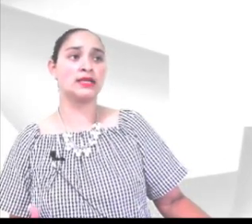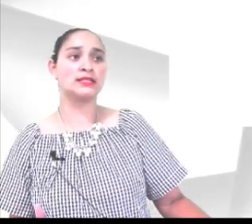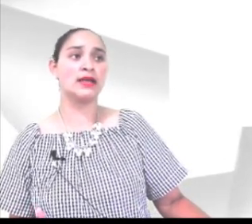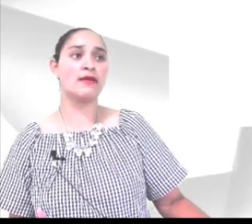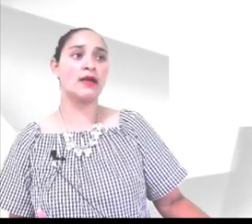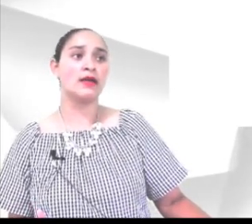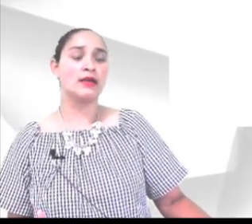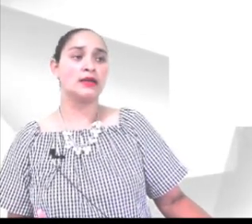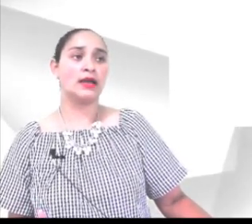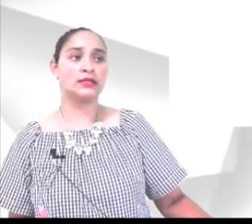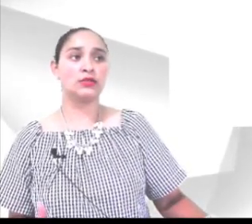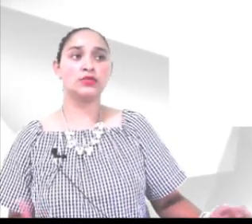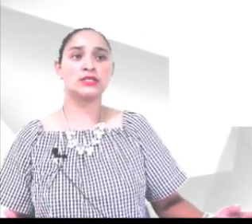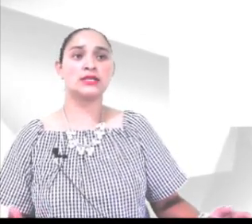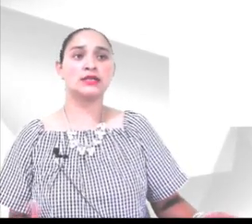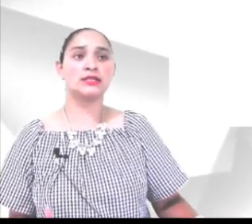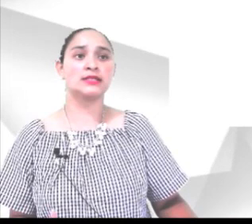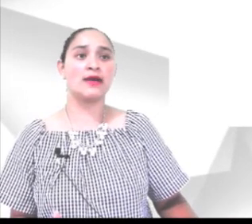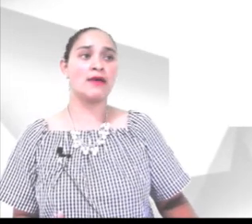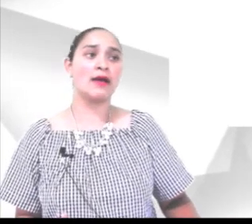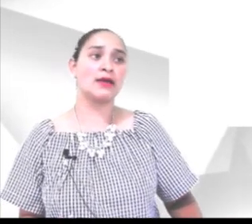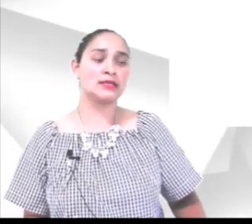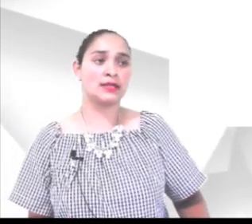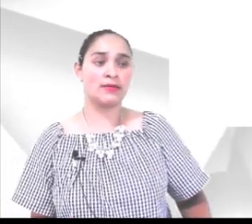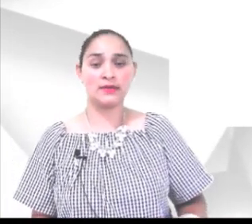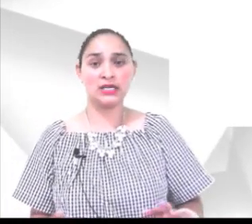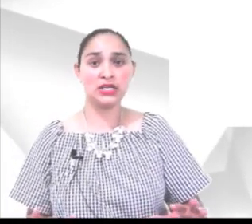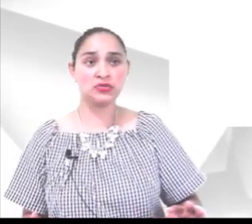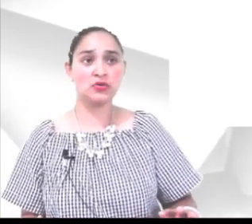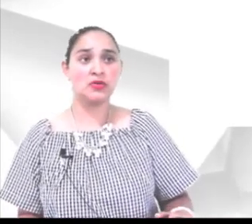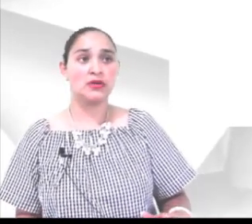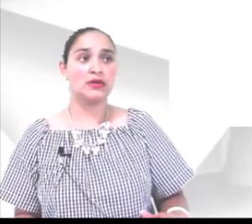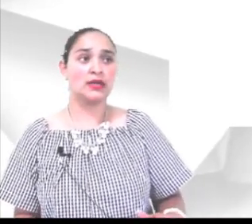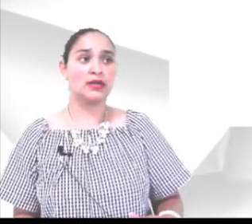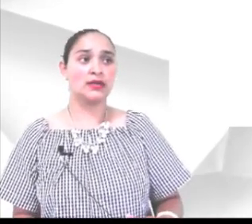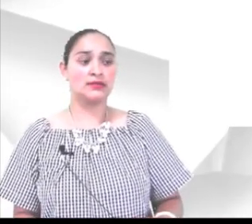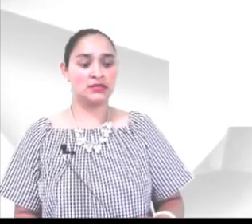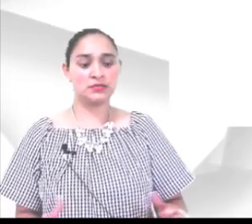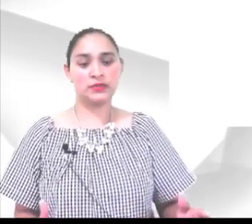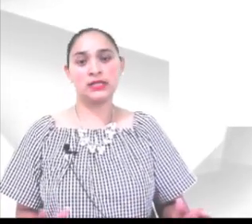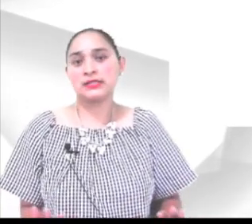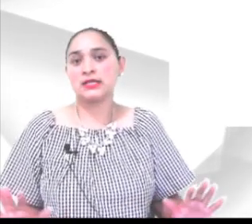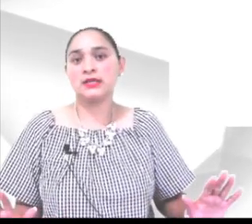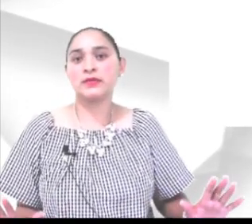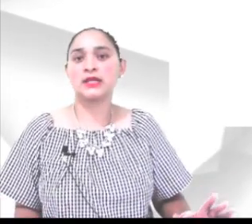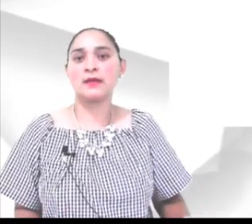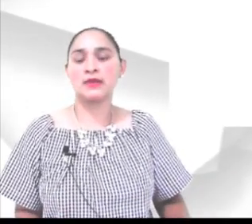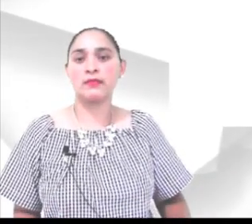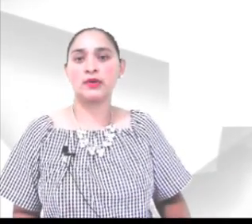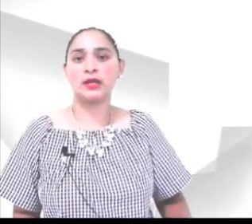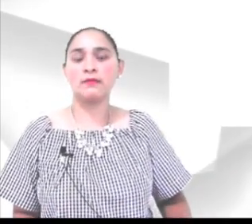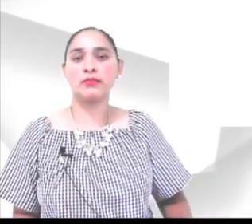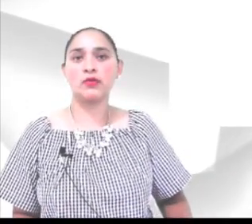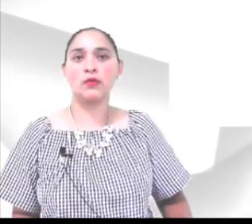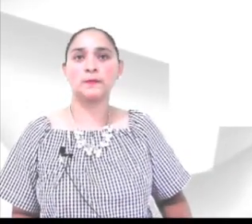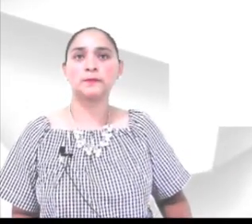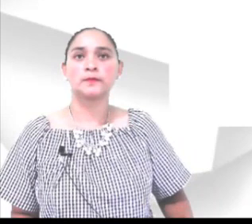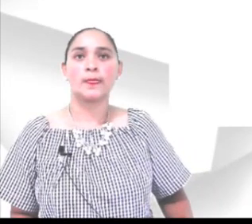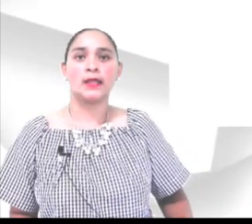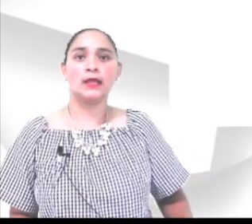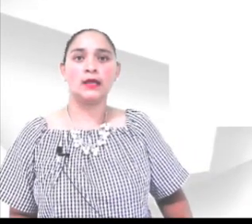que antes de un desastre estaba bien hecho, después del desastre pues cambia. Por